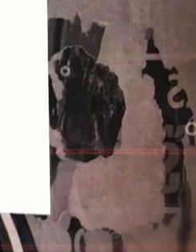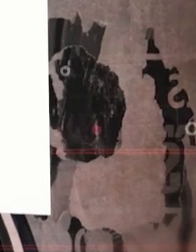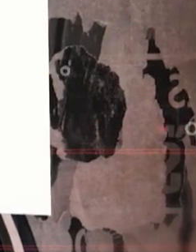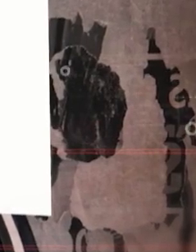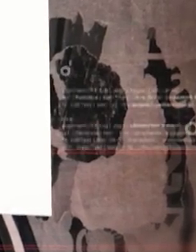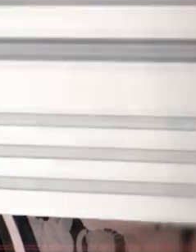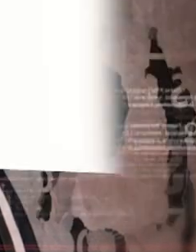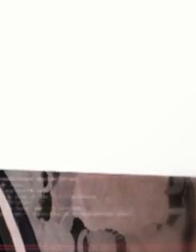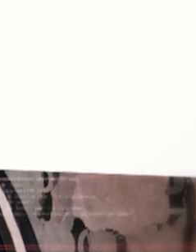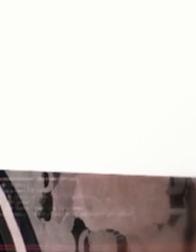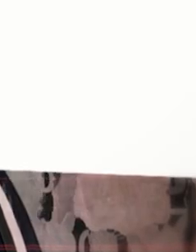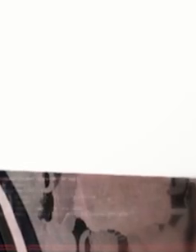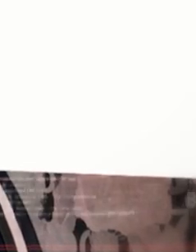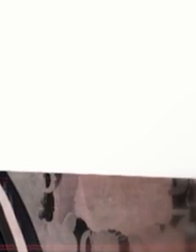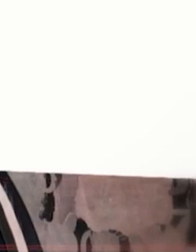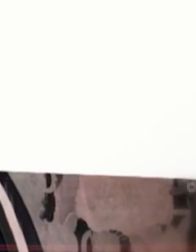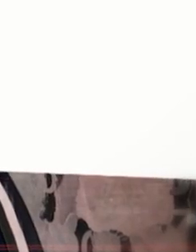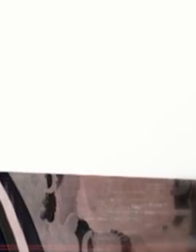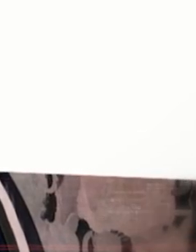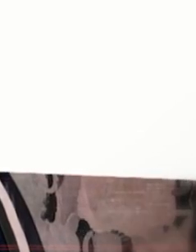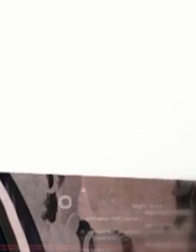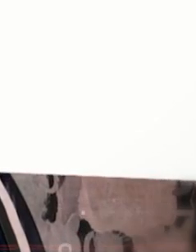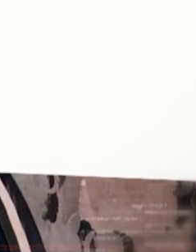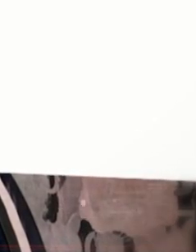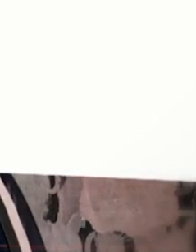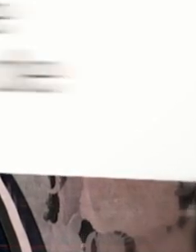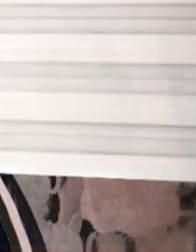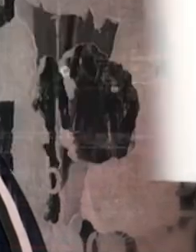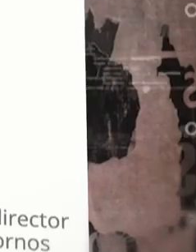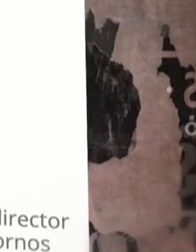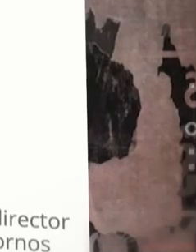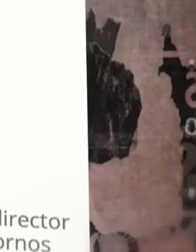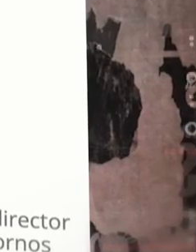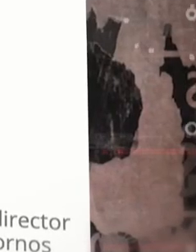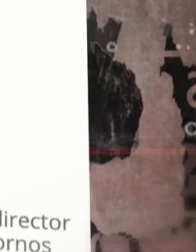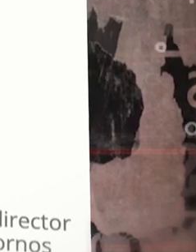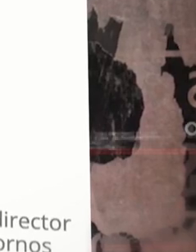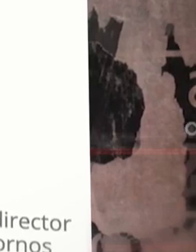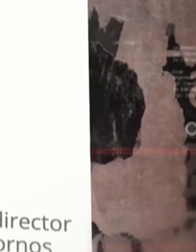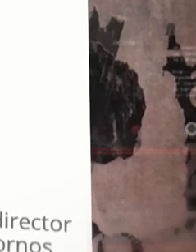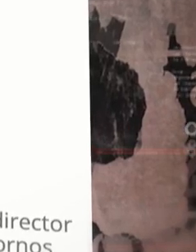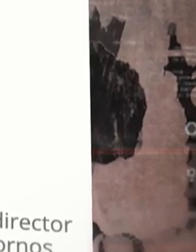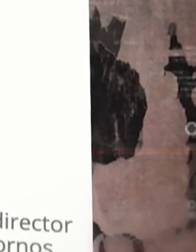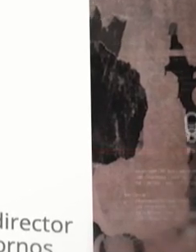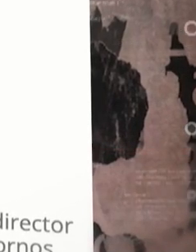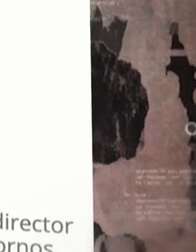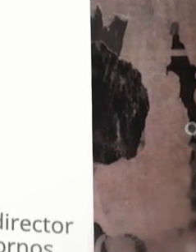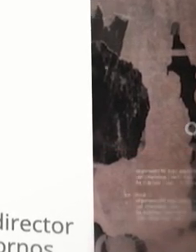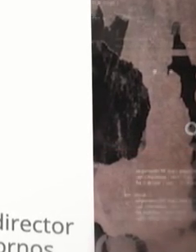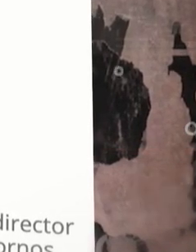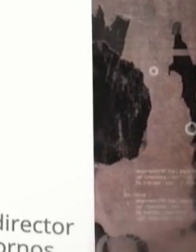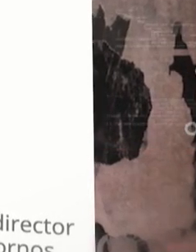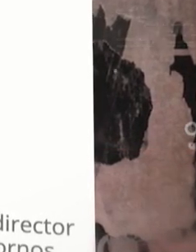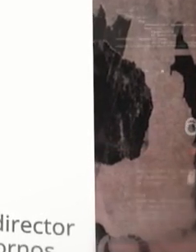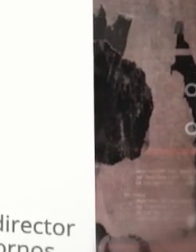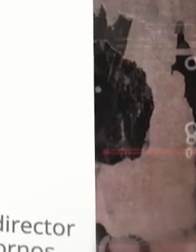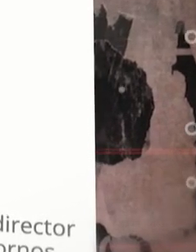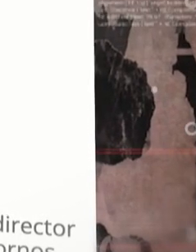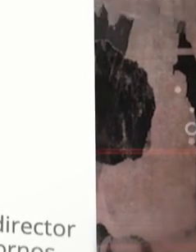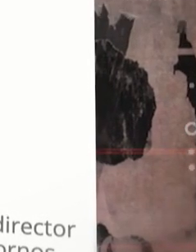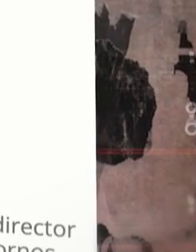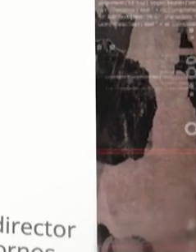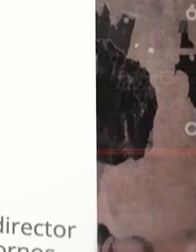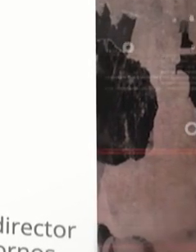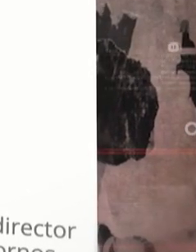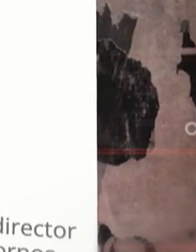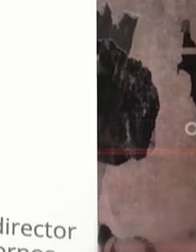La liberación de Emilio L. fue reportada en medios de comunicación como si hubiera sido absuelto por el caso de la compra de la